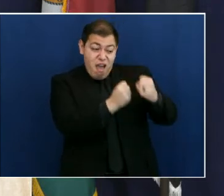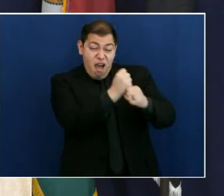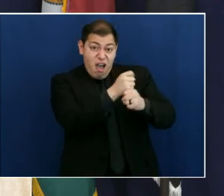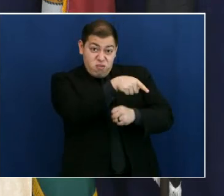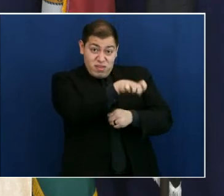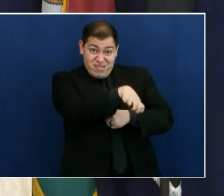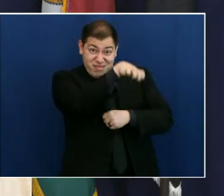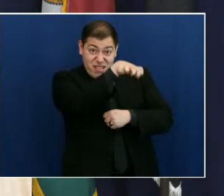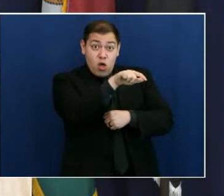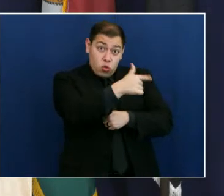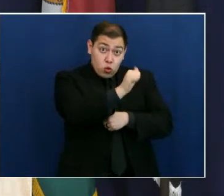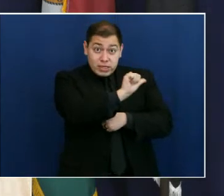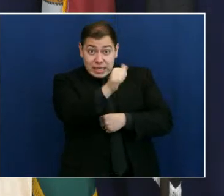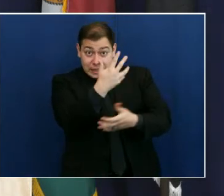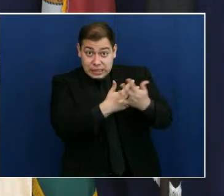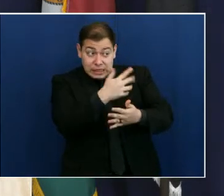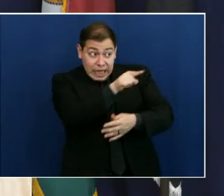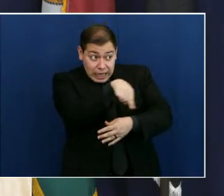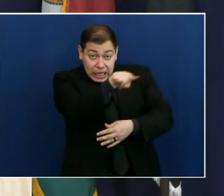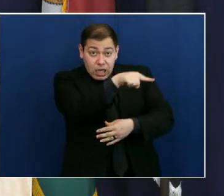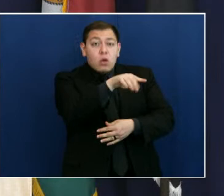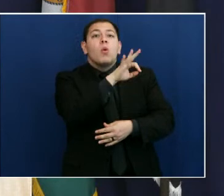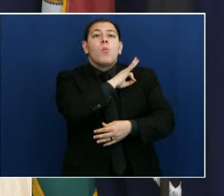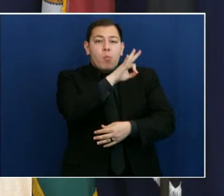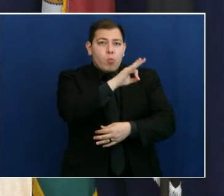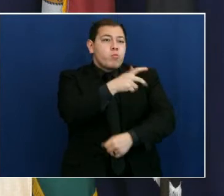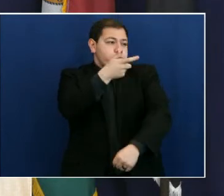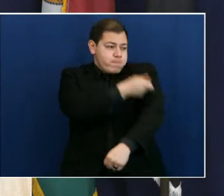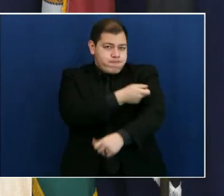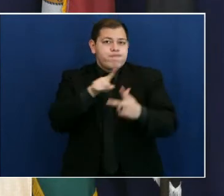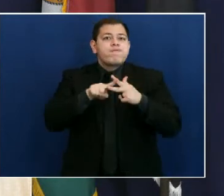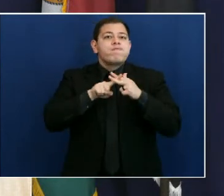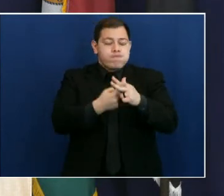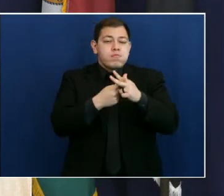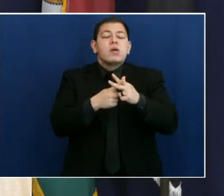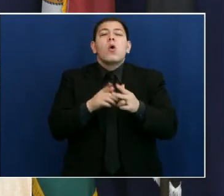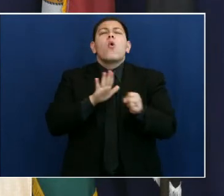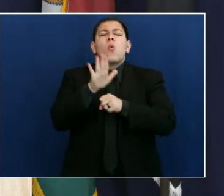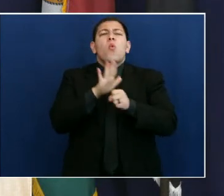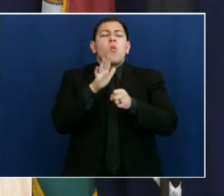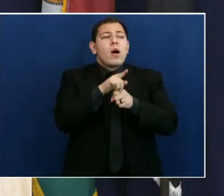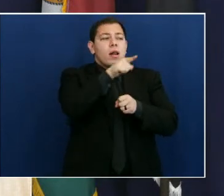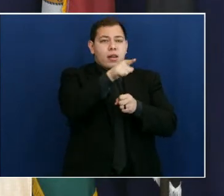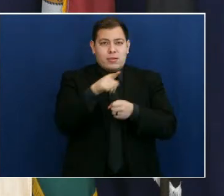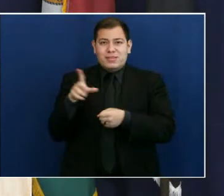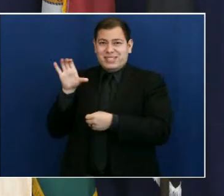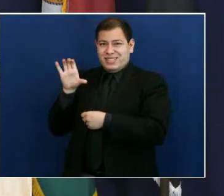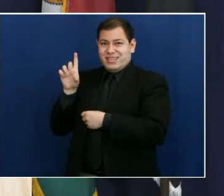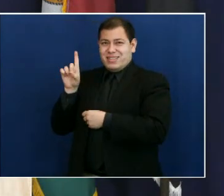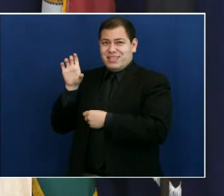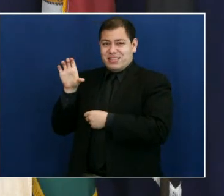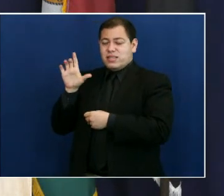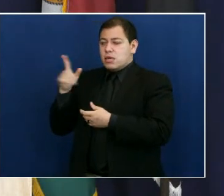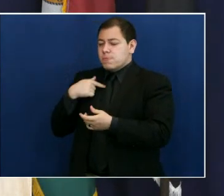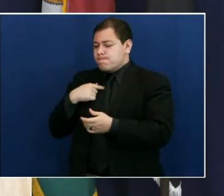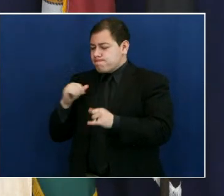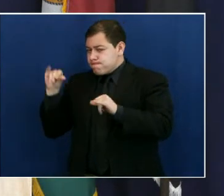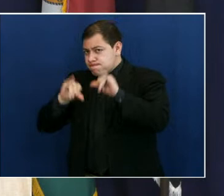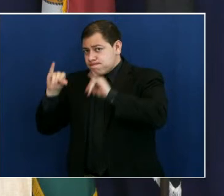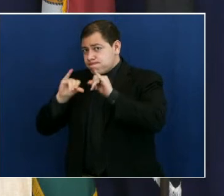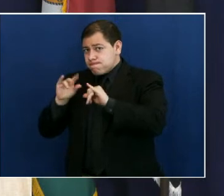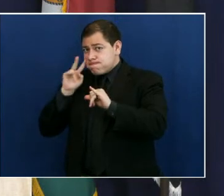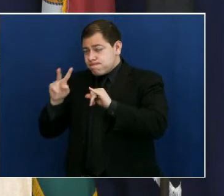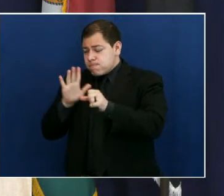a recibir su vacuna. Para esto estaremos administrando la vacuna Pfizer, que está aprobada por la CDC para jóvenes de esta